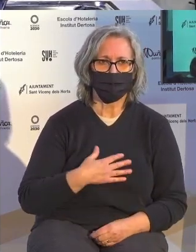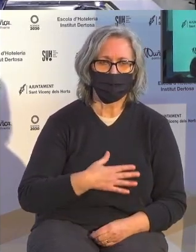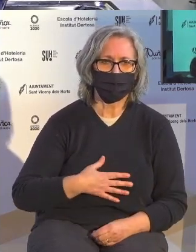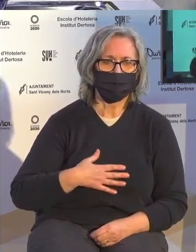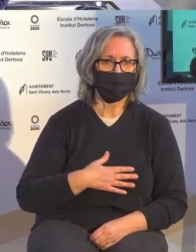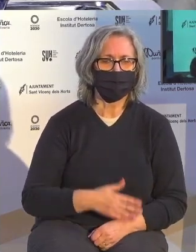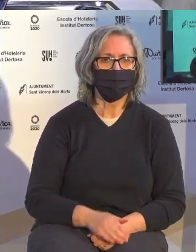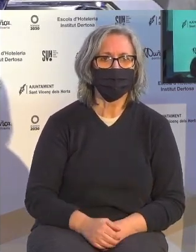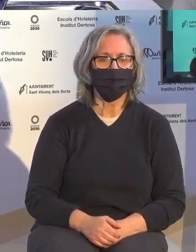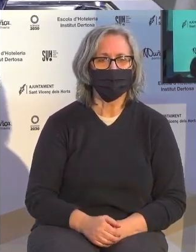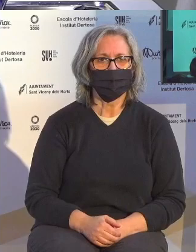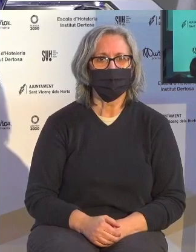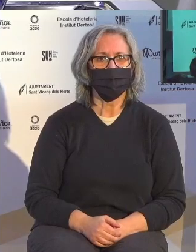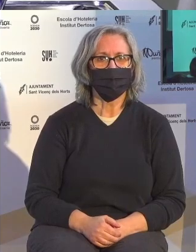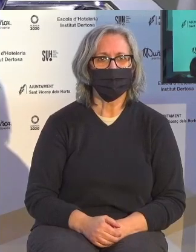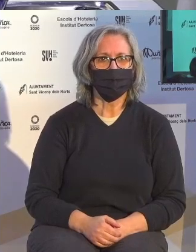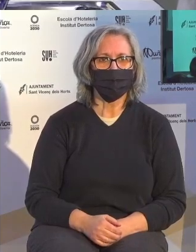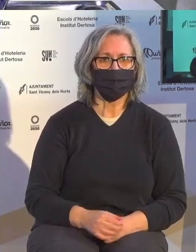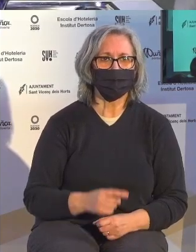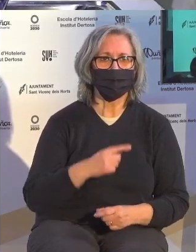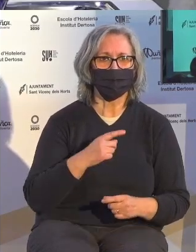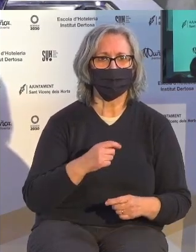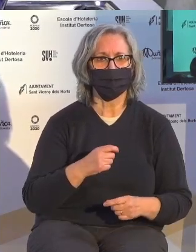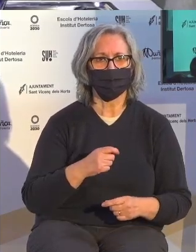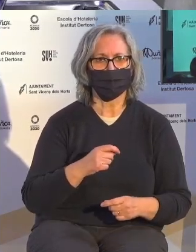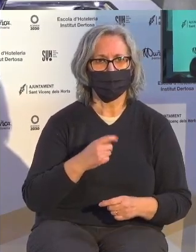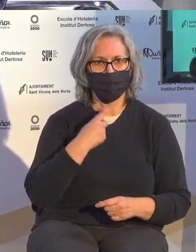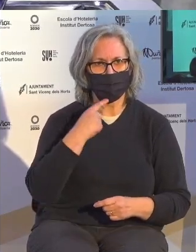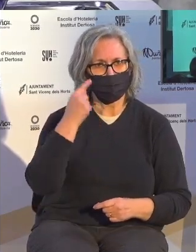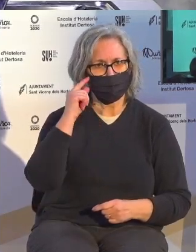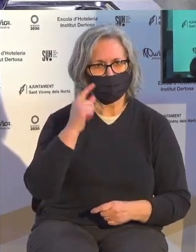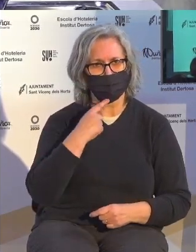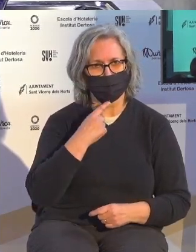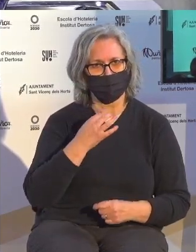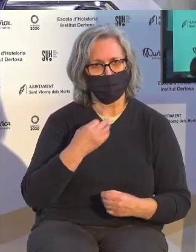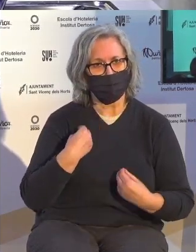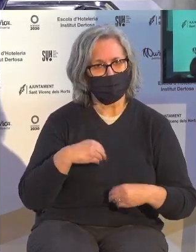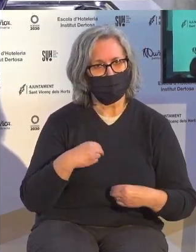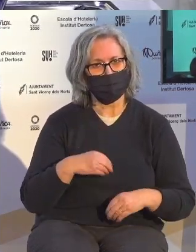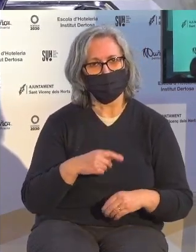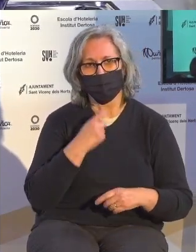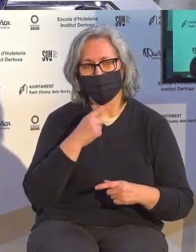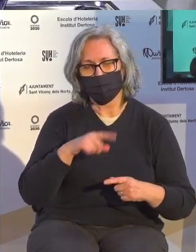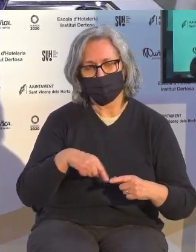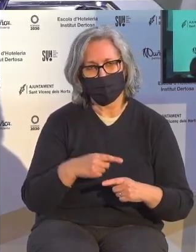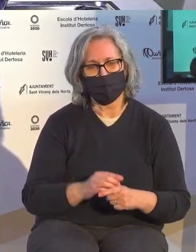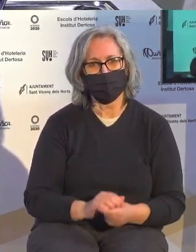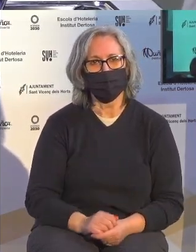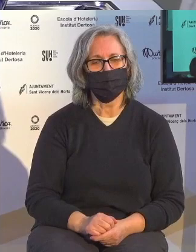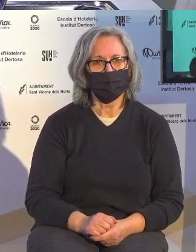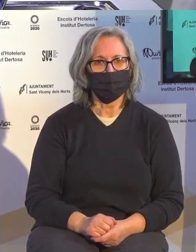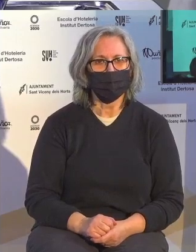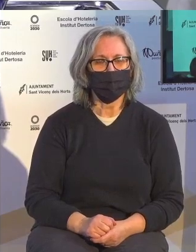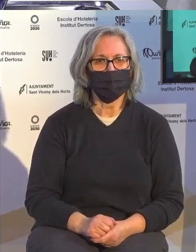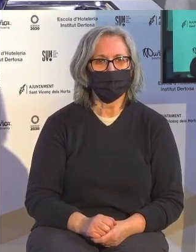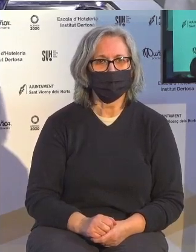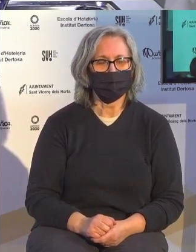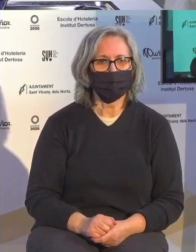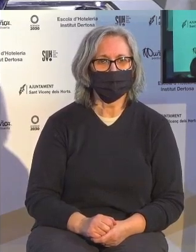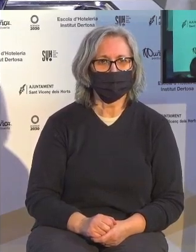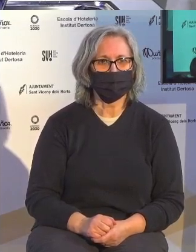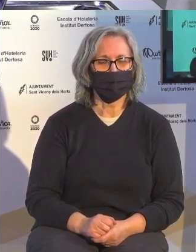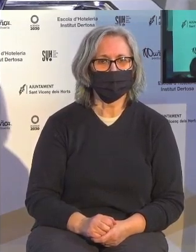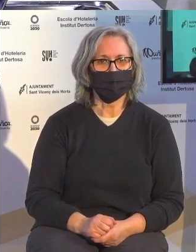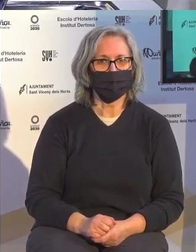loco y creo que todos nosotros de las profesiones están un poquito locos pero es una profesión muy gratificante